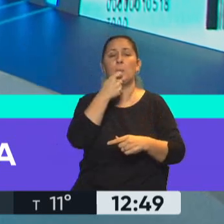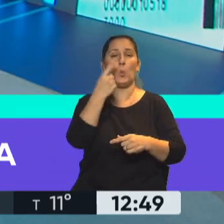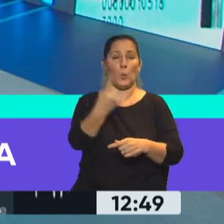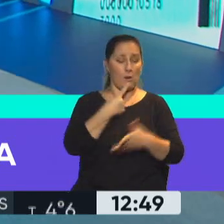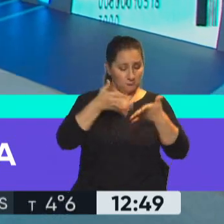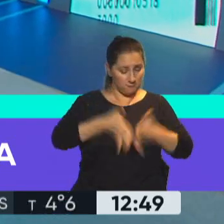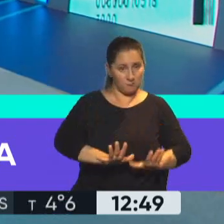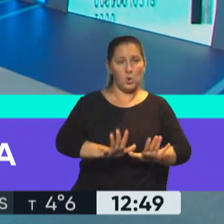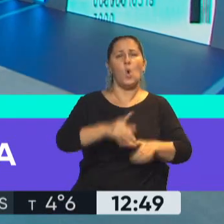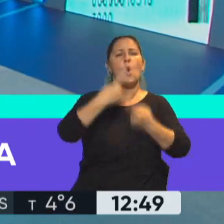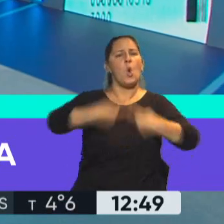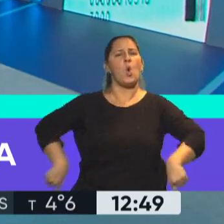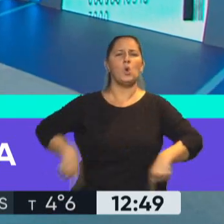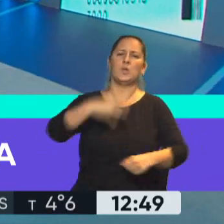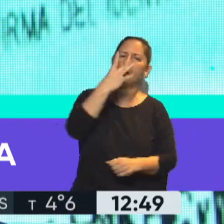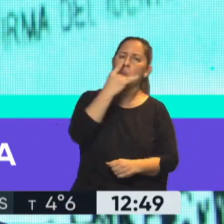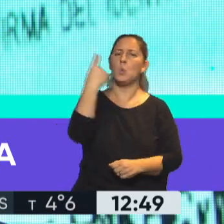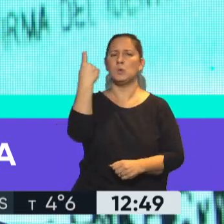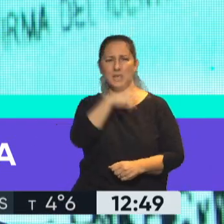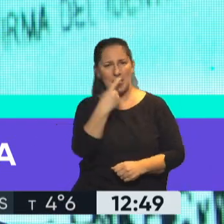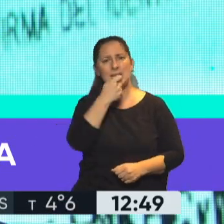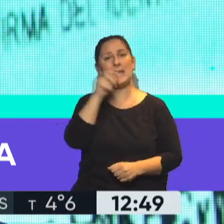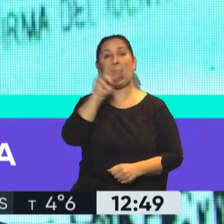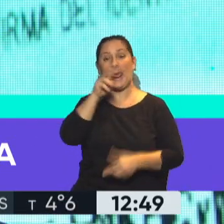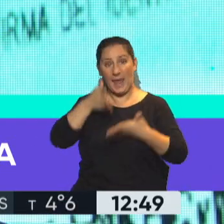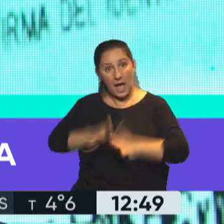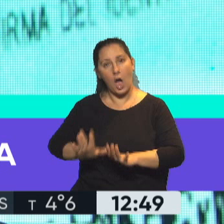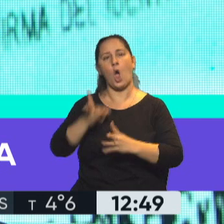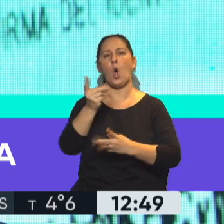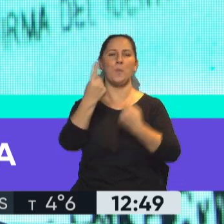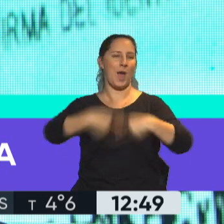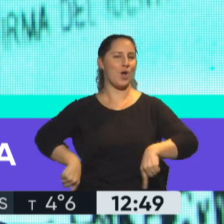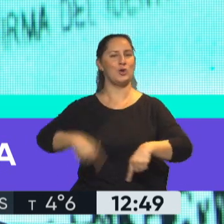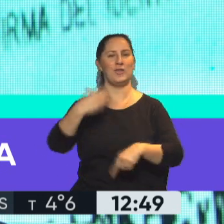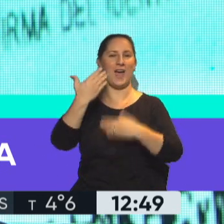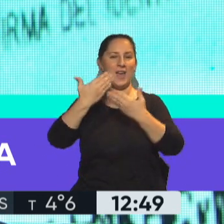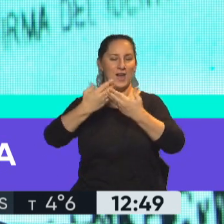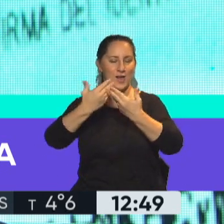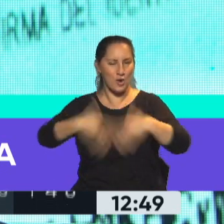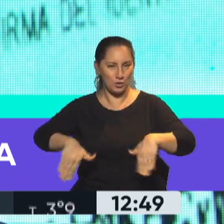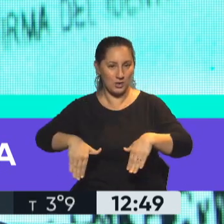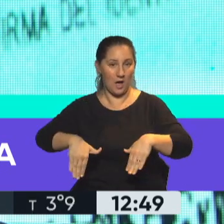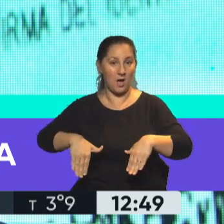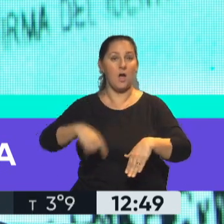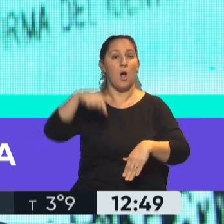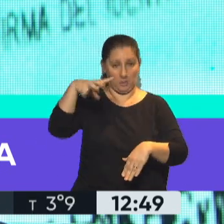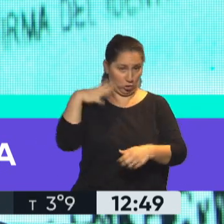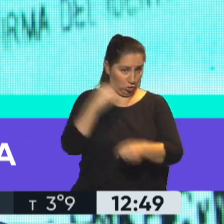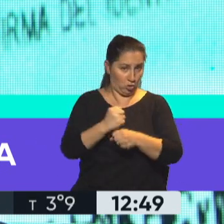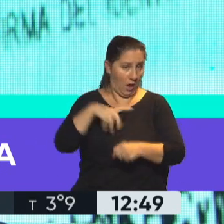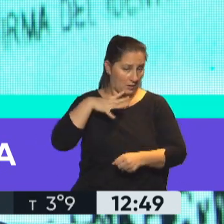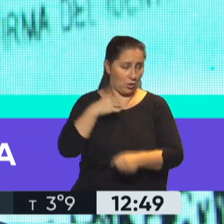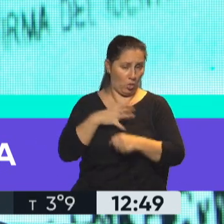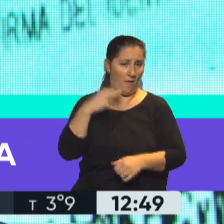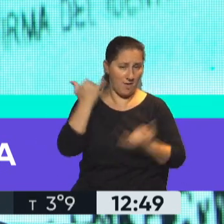varón se le compran todas cosas azules celestes, si van a ser una nena se le compran todas cosas rosas, hoy sigue pasando. ¿Qué significa esto?